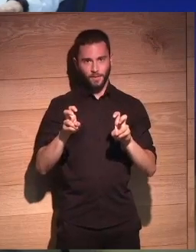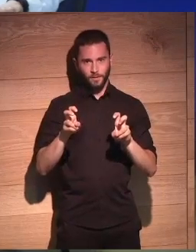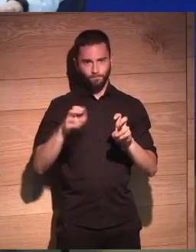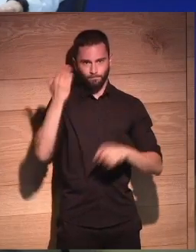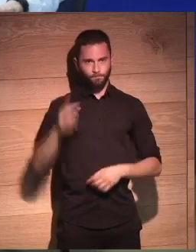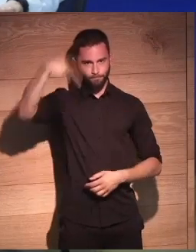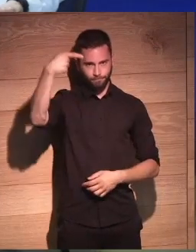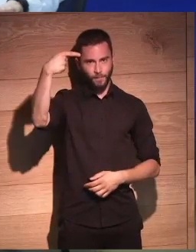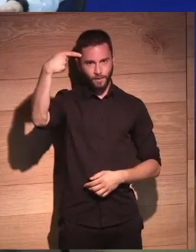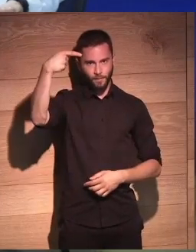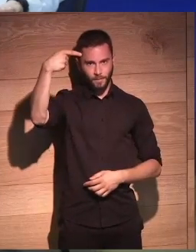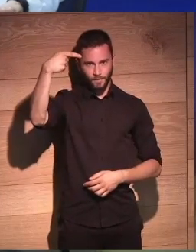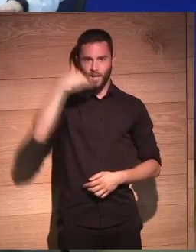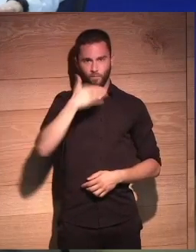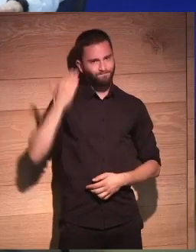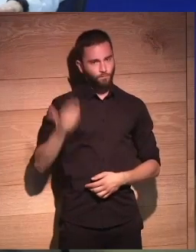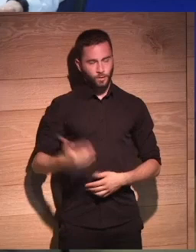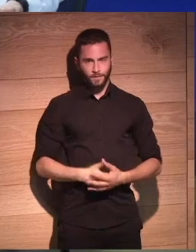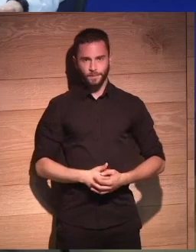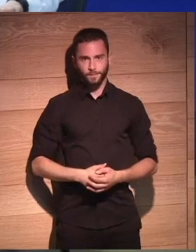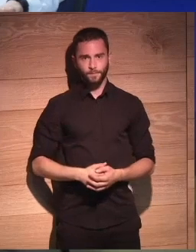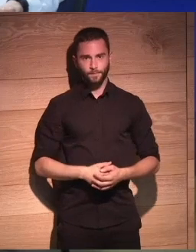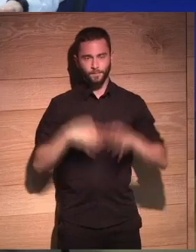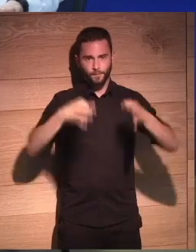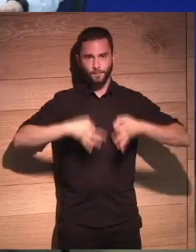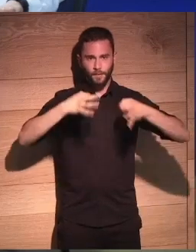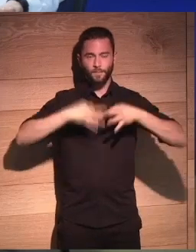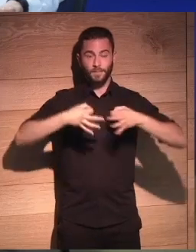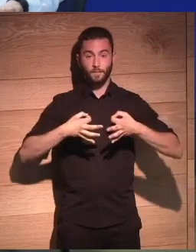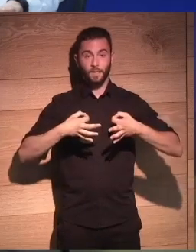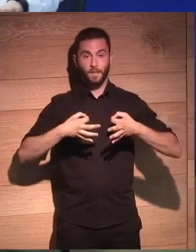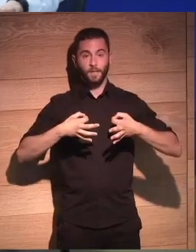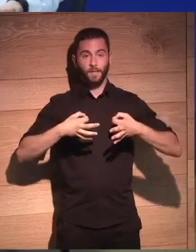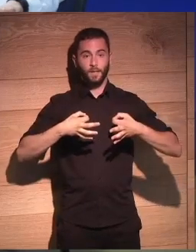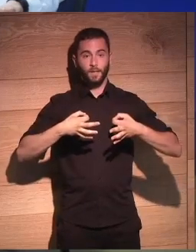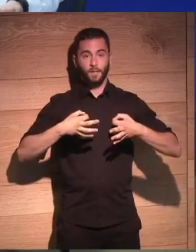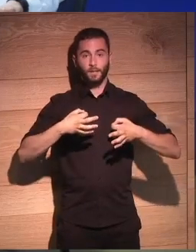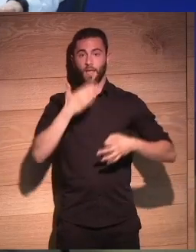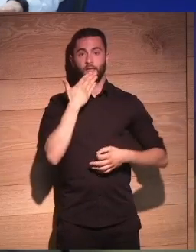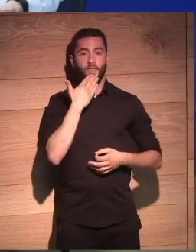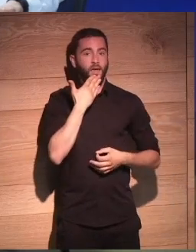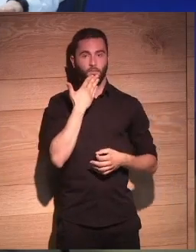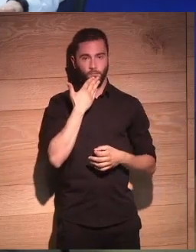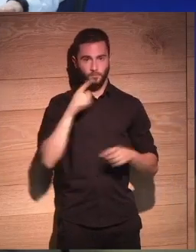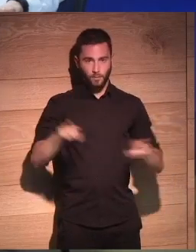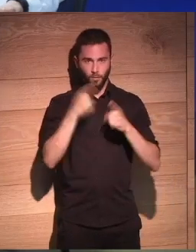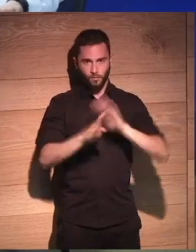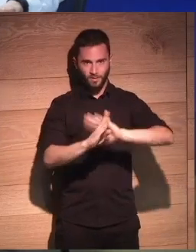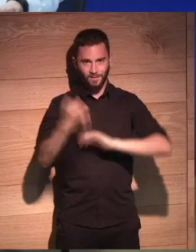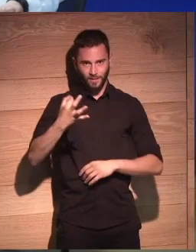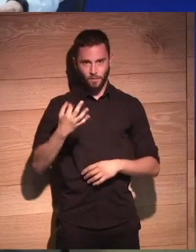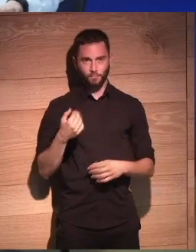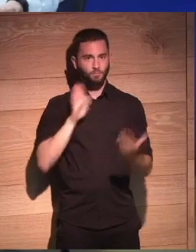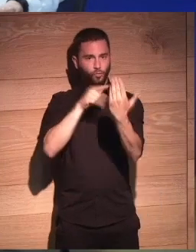es importantísima, es una cosa importantísima, ¿no? Siempre tenemos que seguir a la edad que tengamos, exponernos